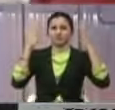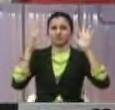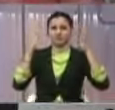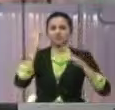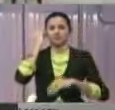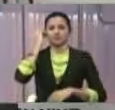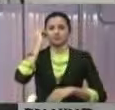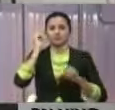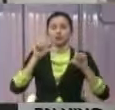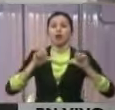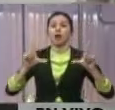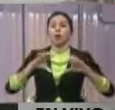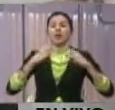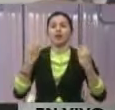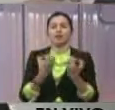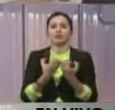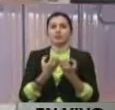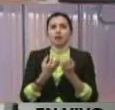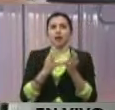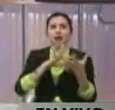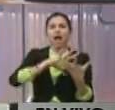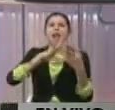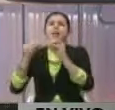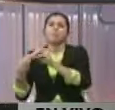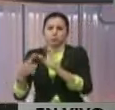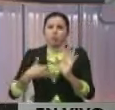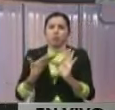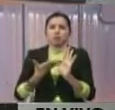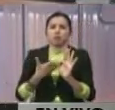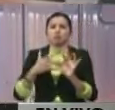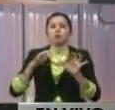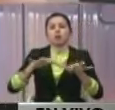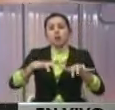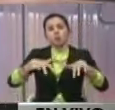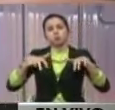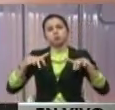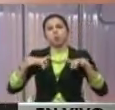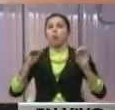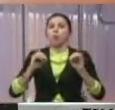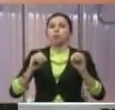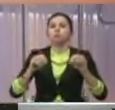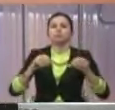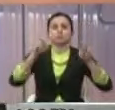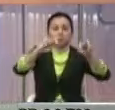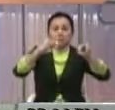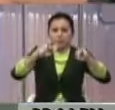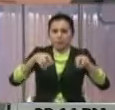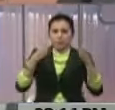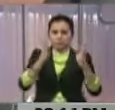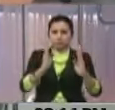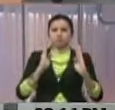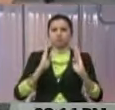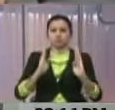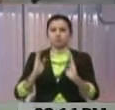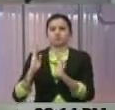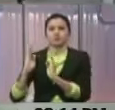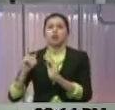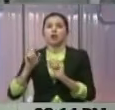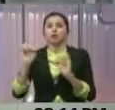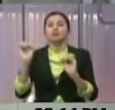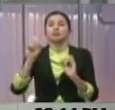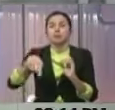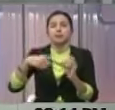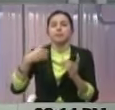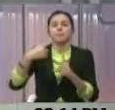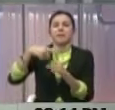Son aulas convertibles que permiten en este momento estar en forma de auditorio, permite tener tres aulas simultáneas a la vez, aunado a estas